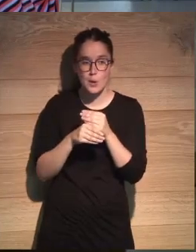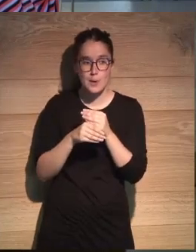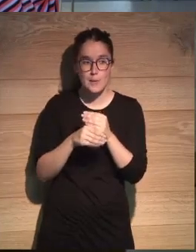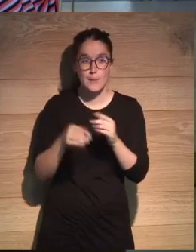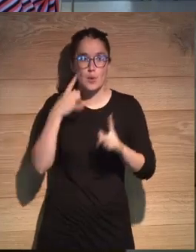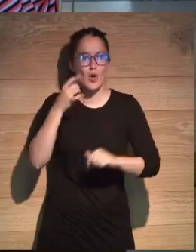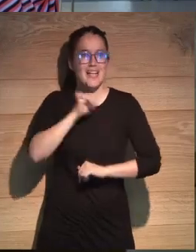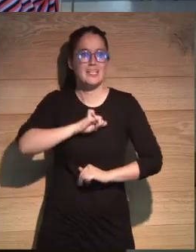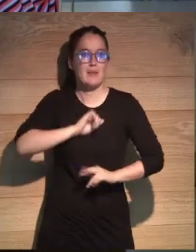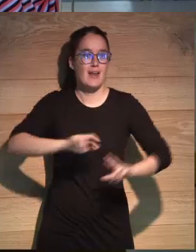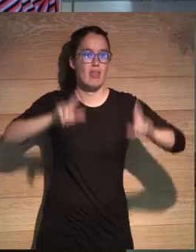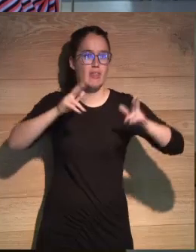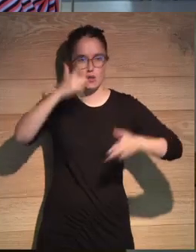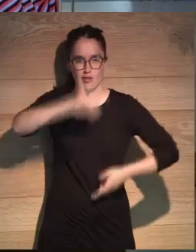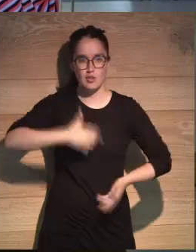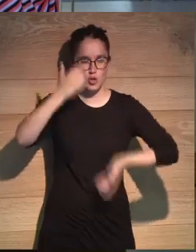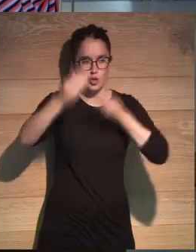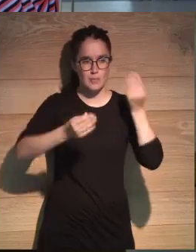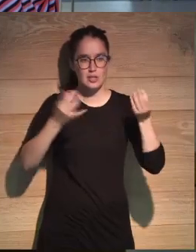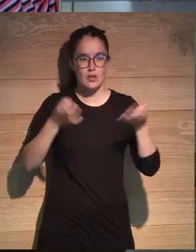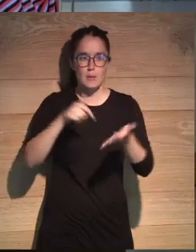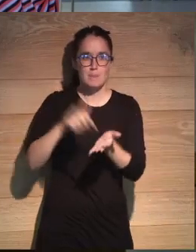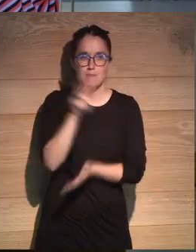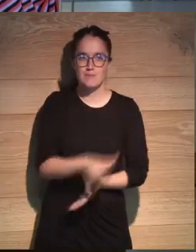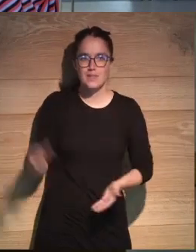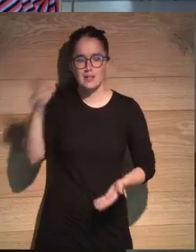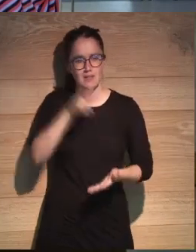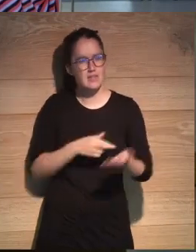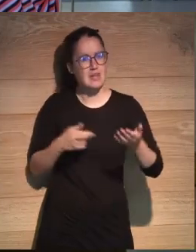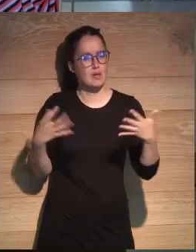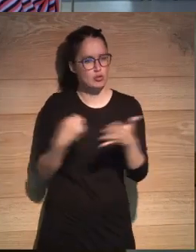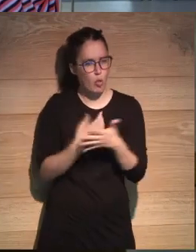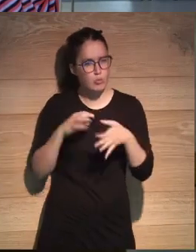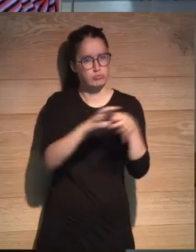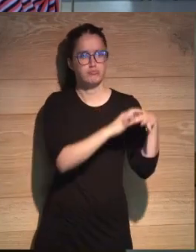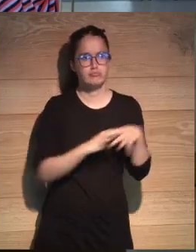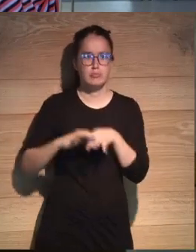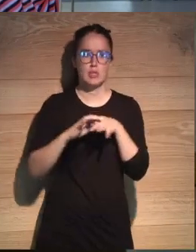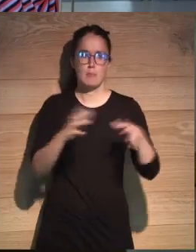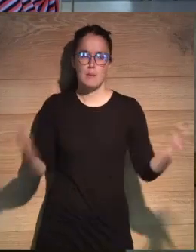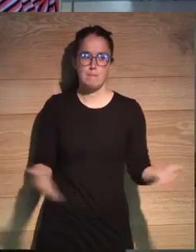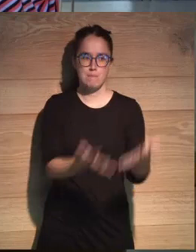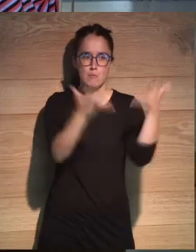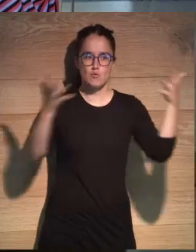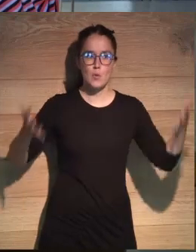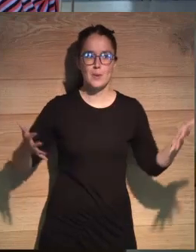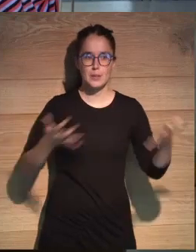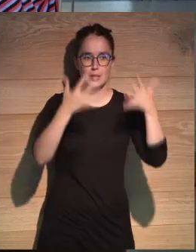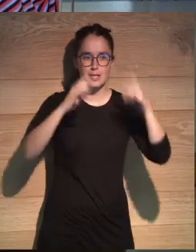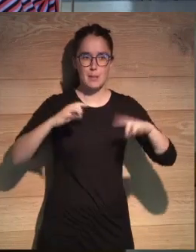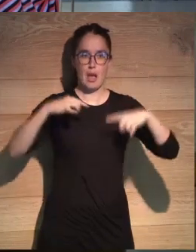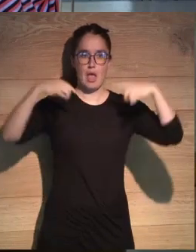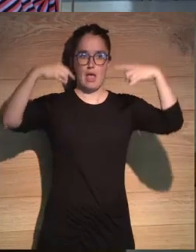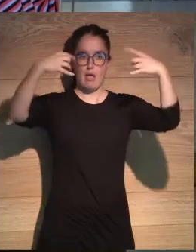de esperanza. Efectivamente, yo creo que hay que insistir, que hay que atacar desde muchos flancos, hay que fomentar este efecto